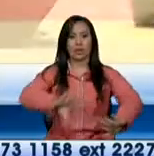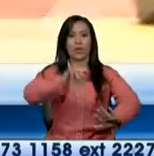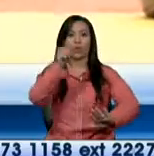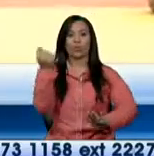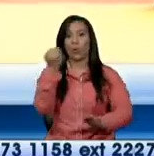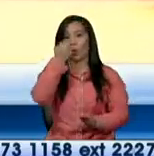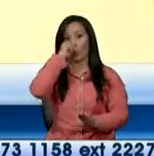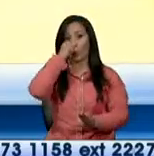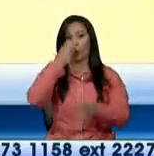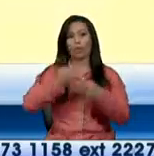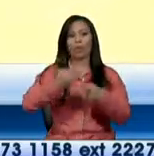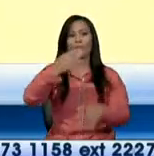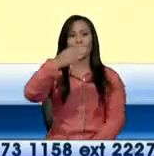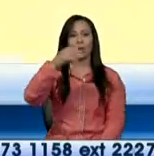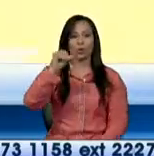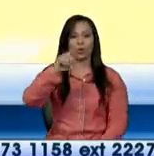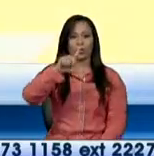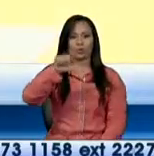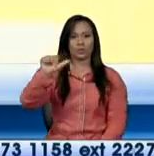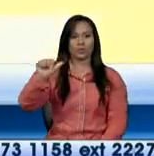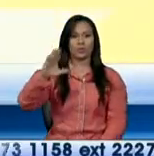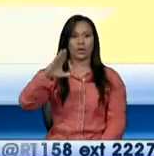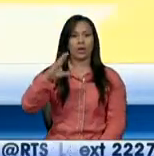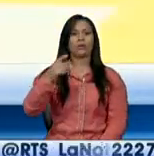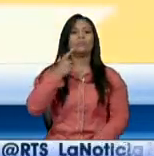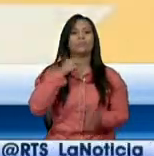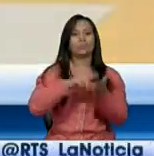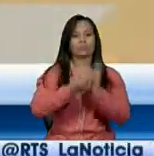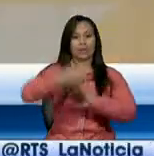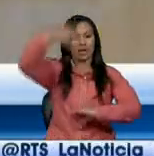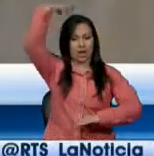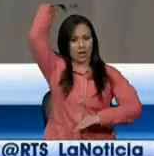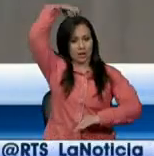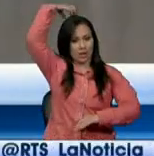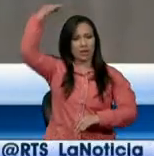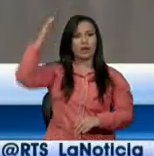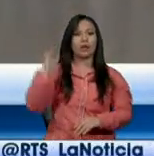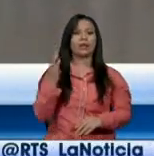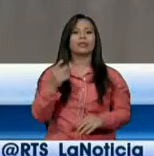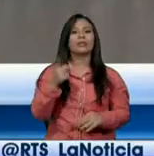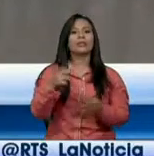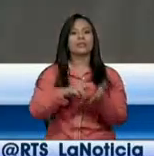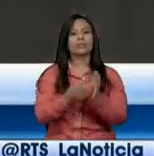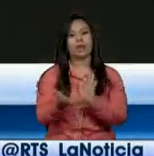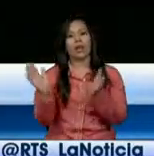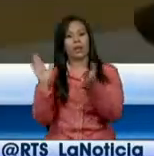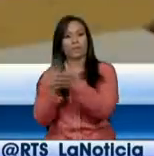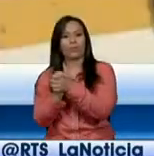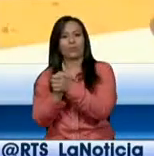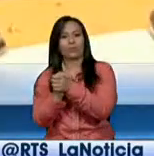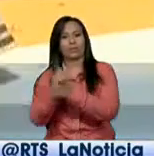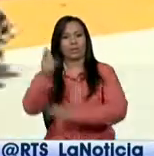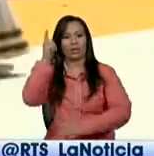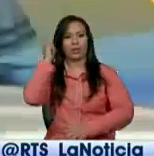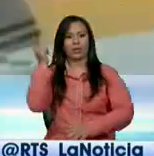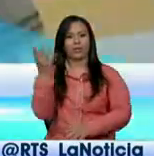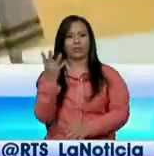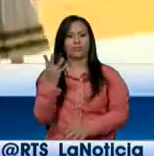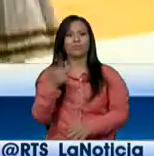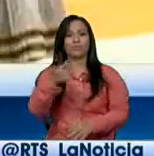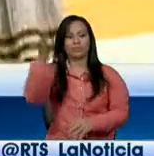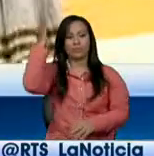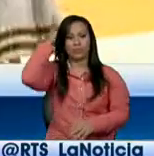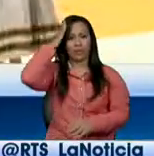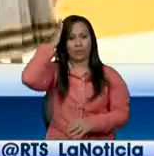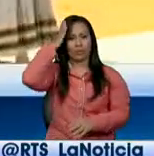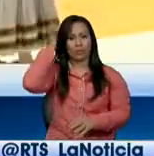de rojo representa la colla, es la reina, propiamente la reina, que sería en este caso la mujer del Inca, quiere decirle. La mujer sabia, cargada del